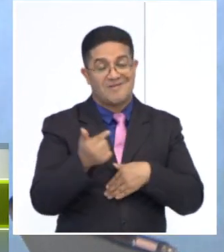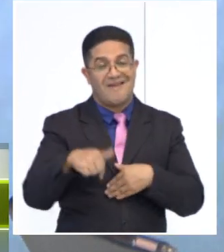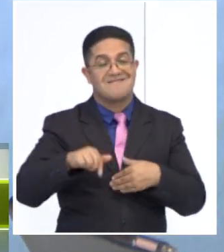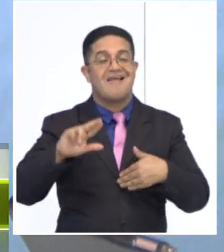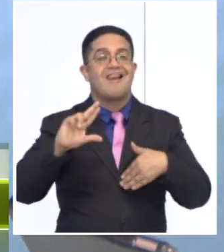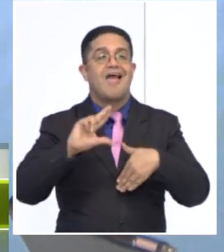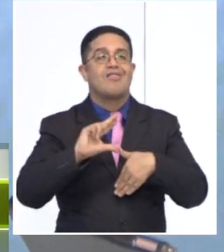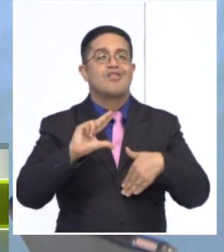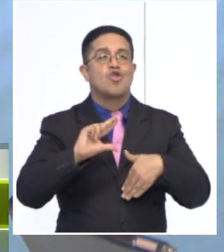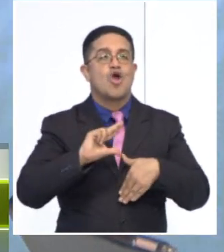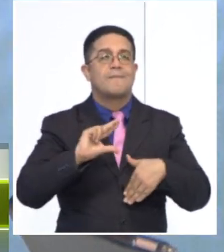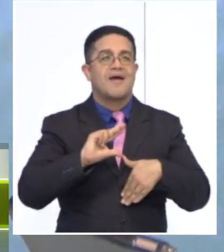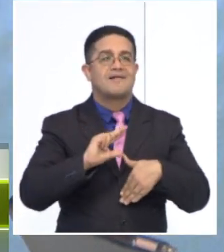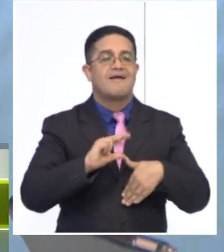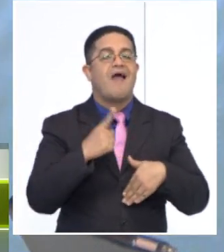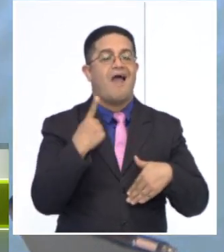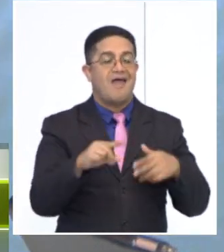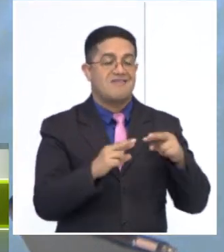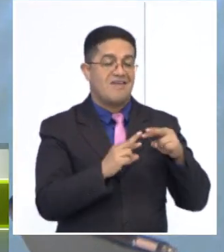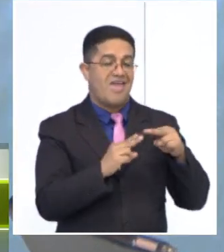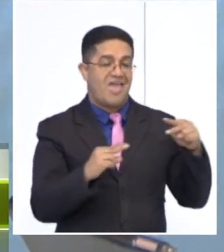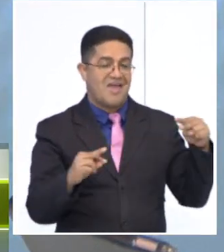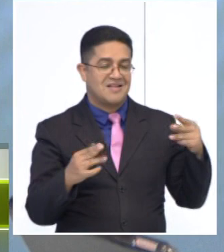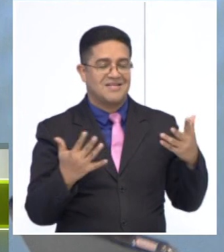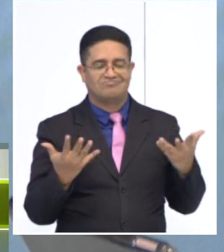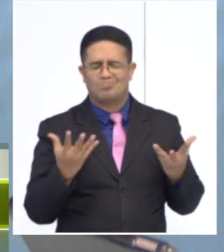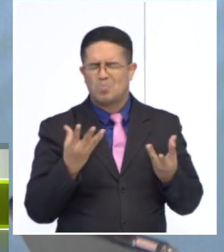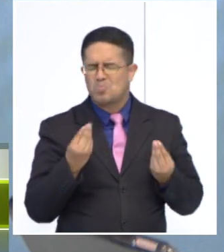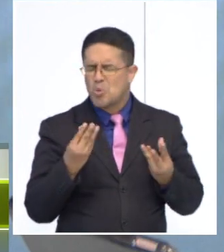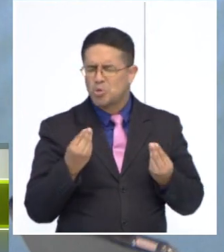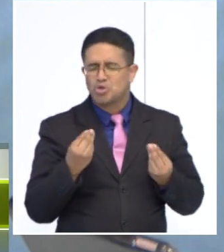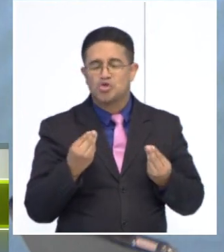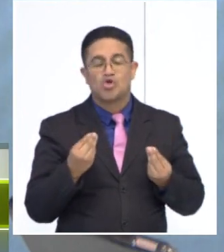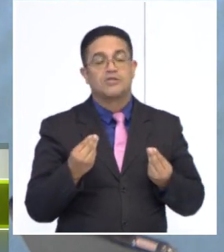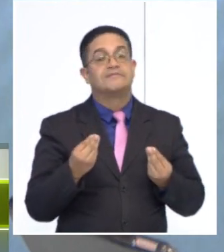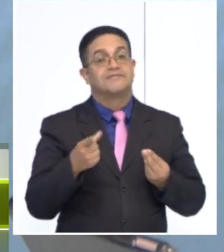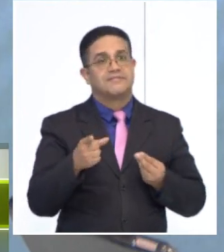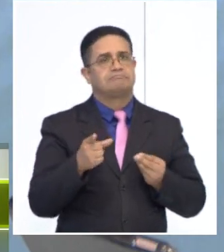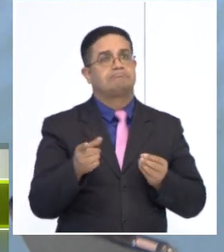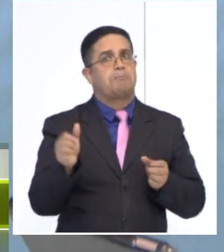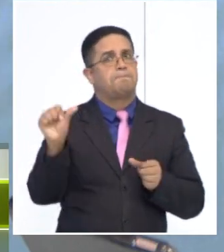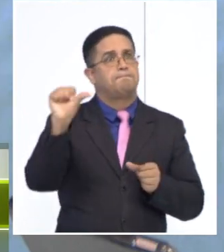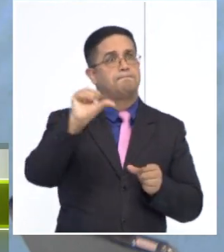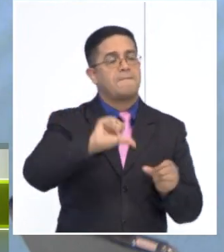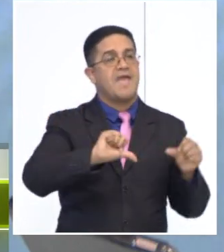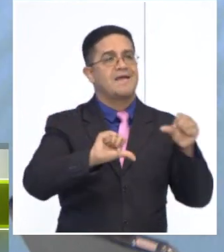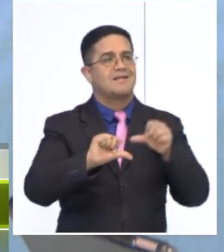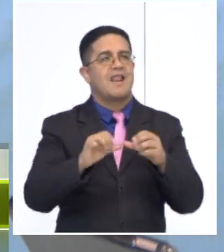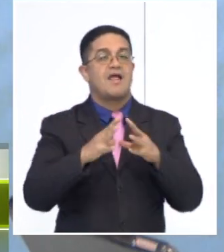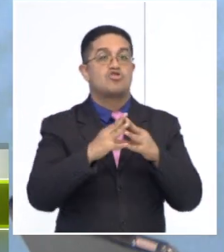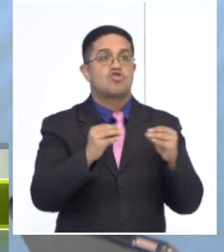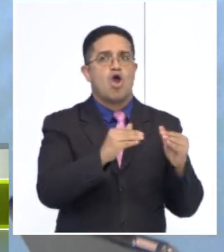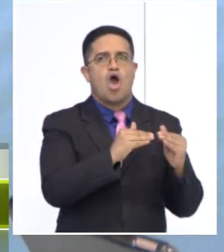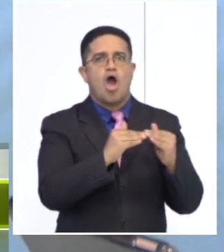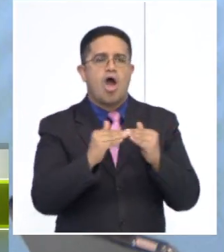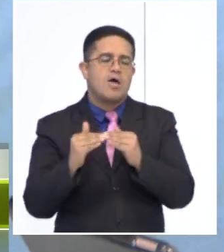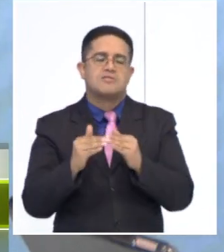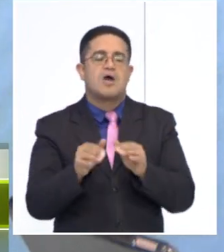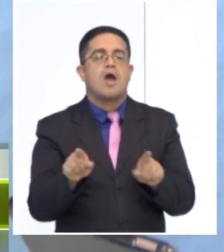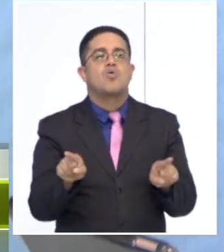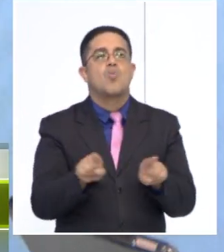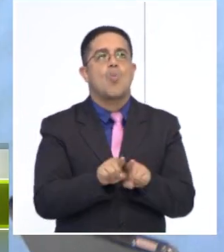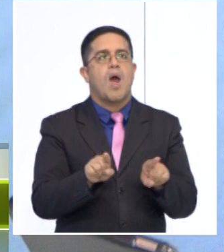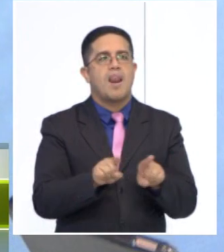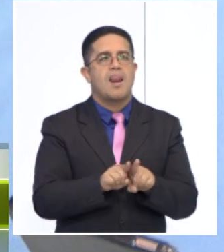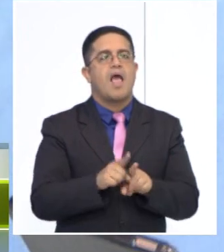tenemos genes mezclados. Muchos. Y la mezcla hace que todos tengamos la misma predisposición. Entonces